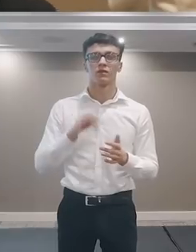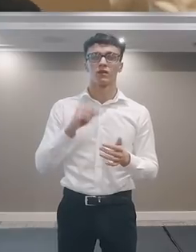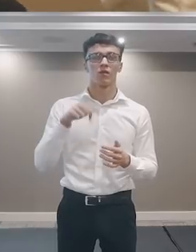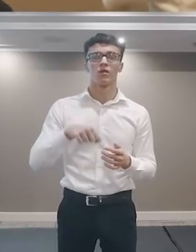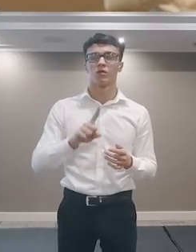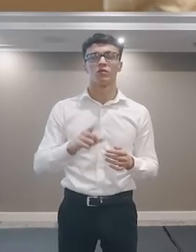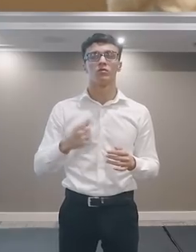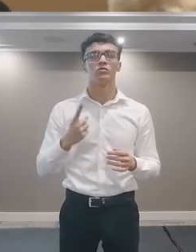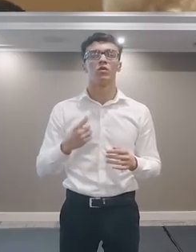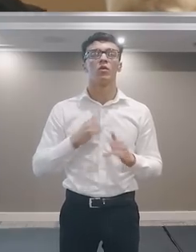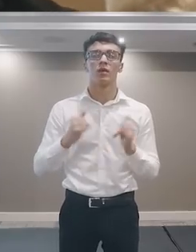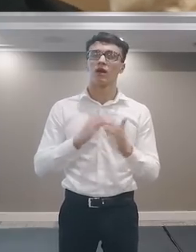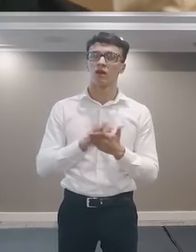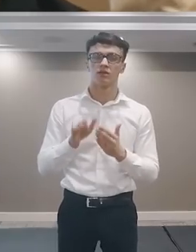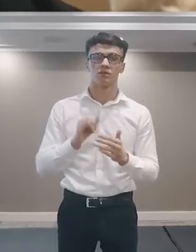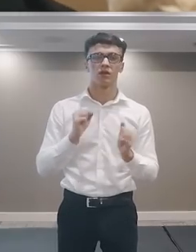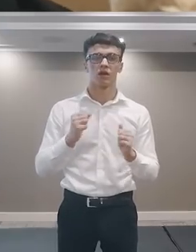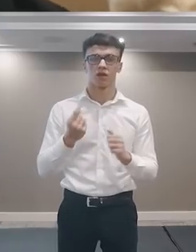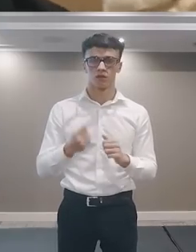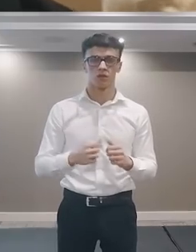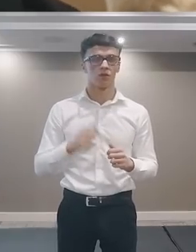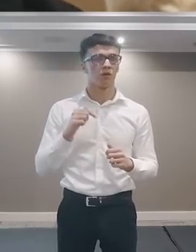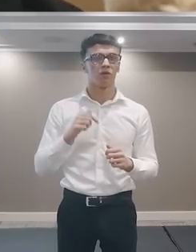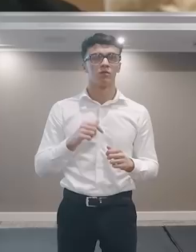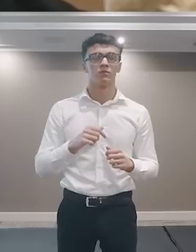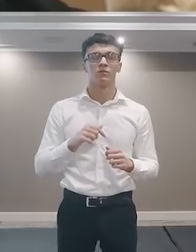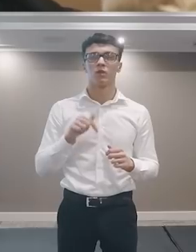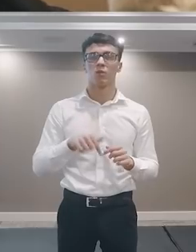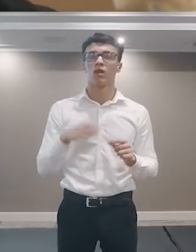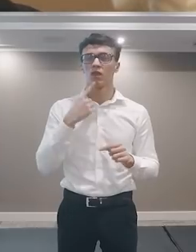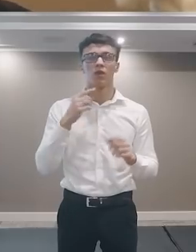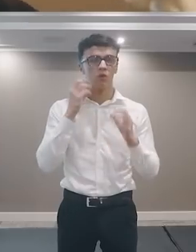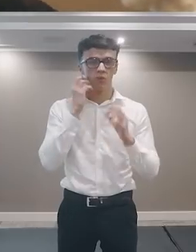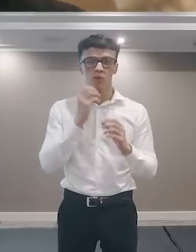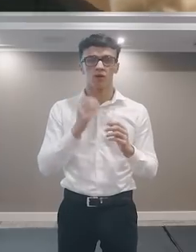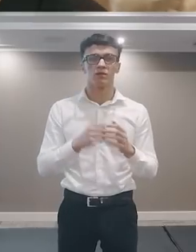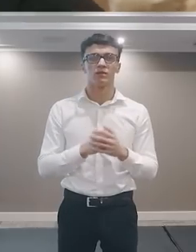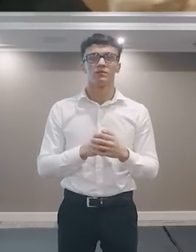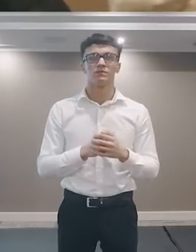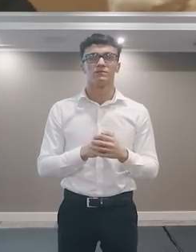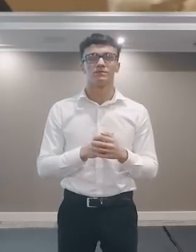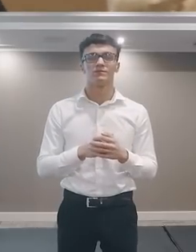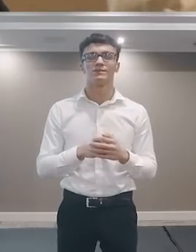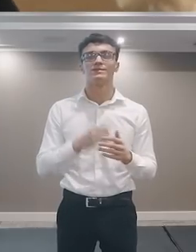es una auténtica es brutal es brutal como decía juan reynolds a bordo lo gratis increíble